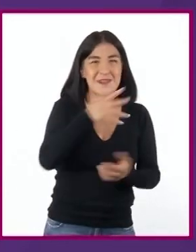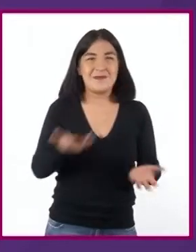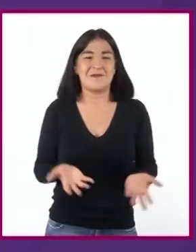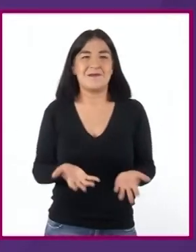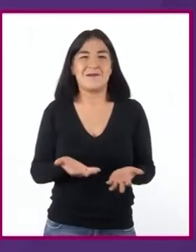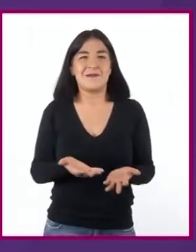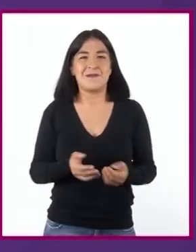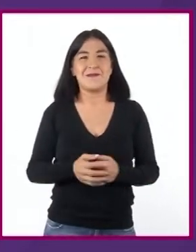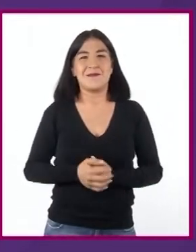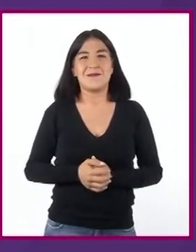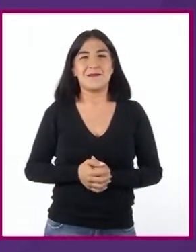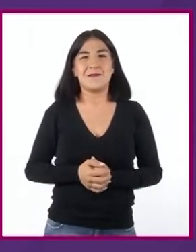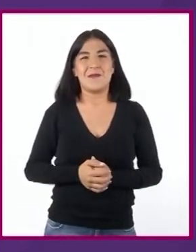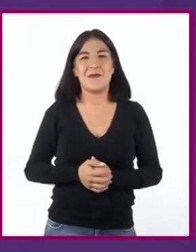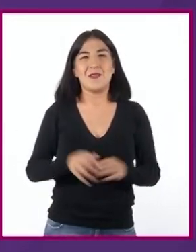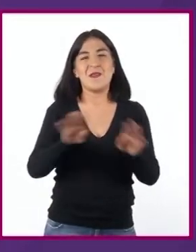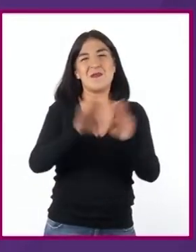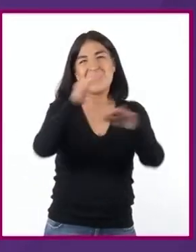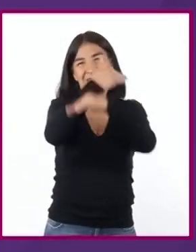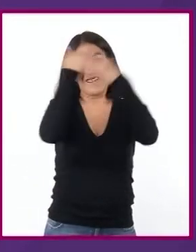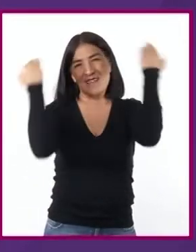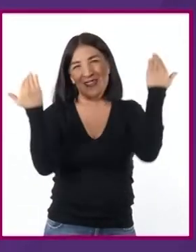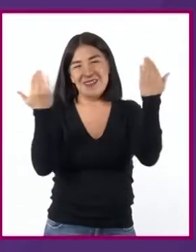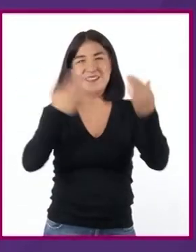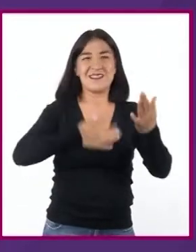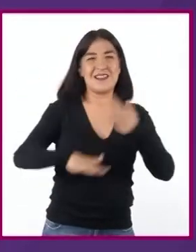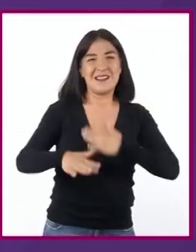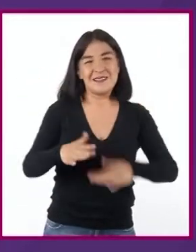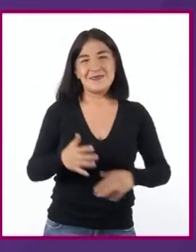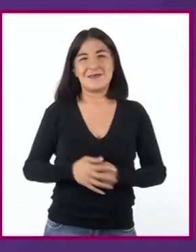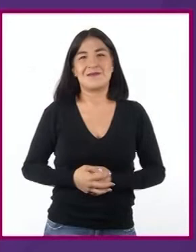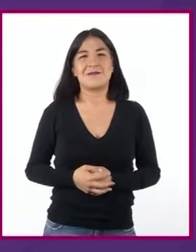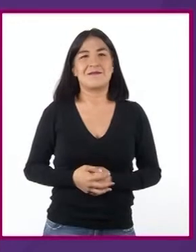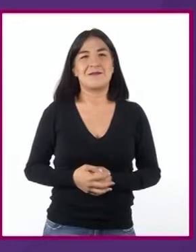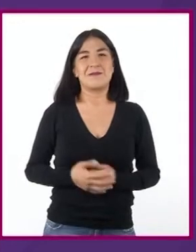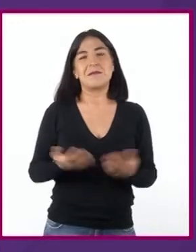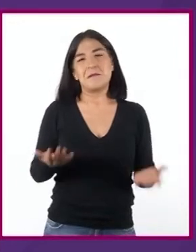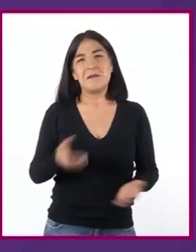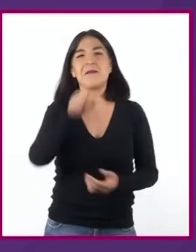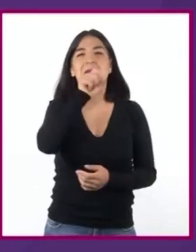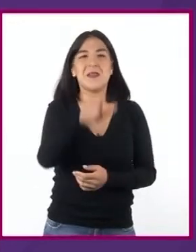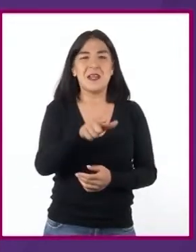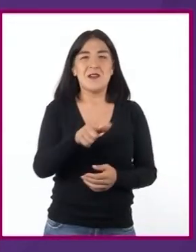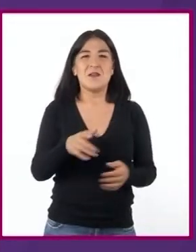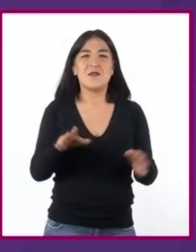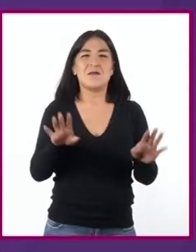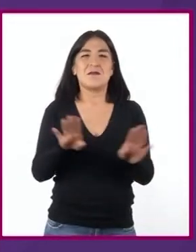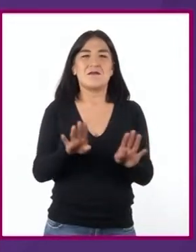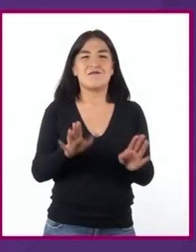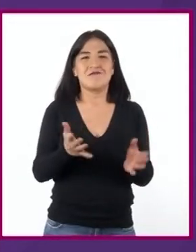hablando de hostilidad y estamos hablando de todas estas